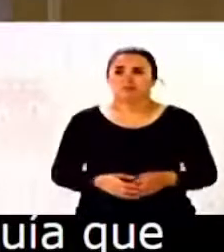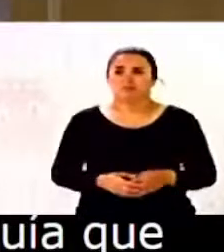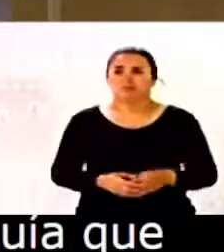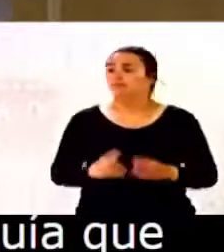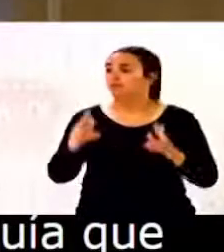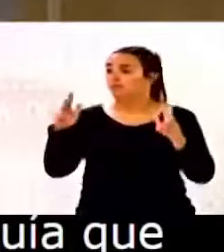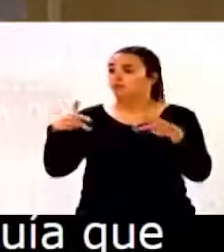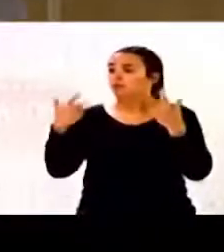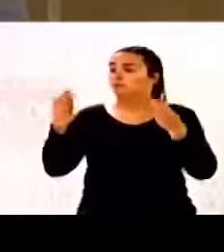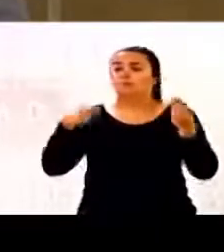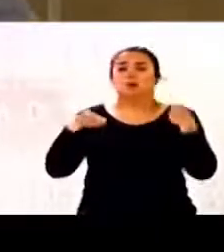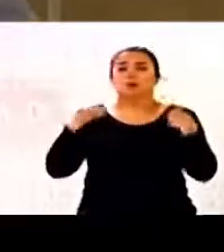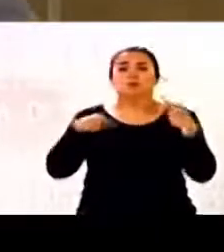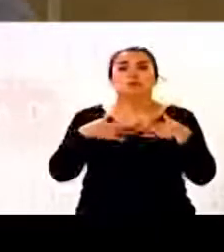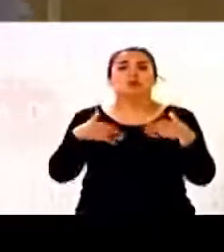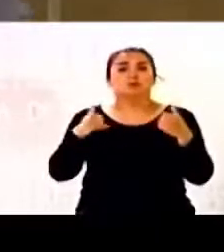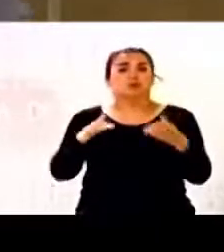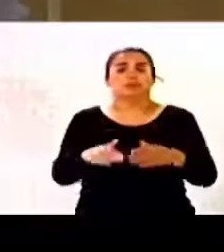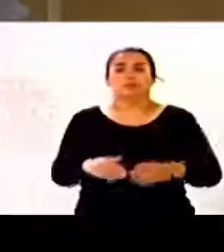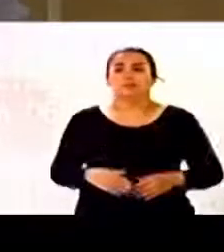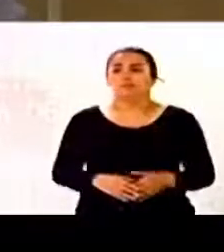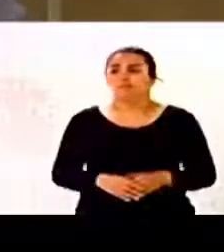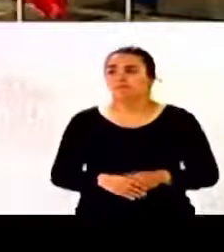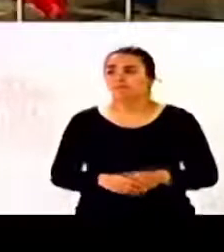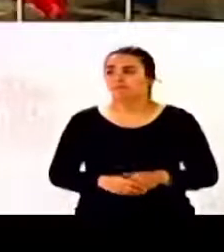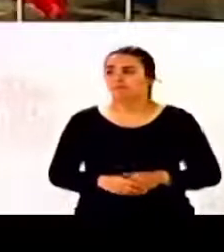vuestra disposición por si hay alguna pregunta.